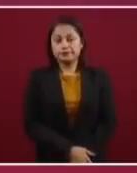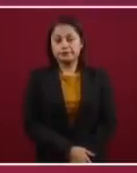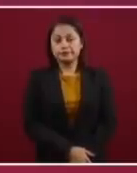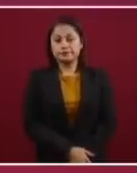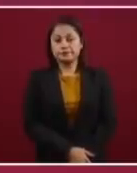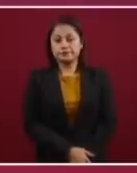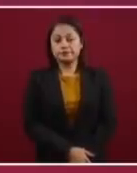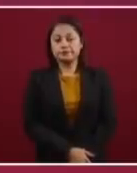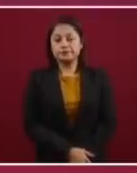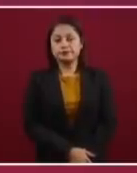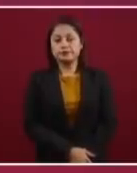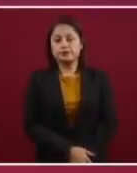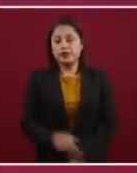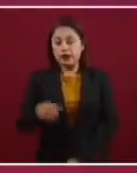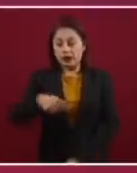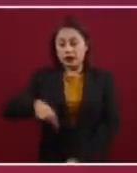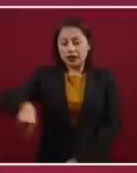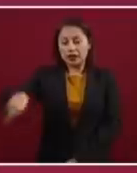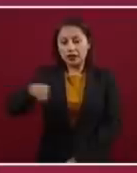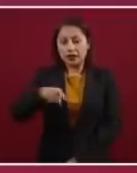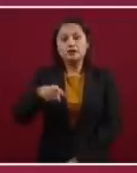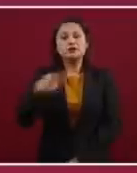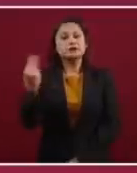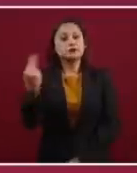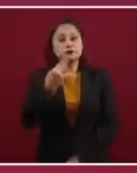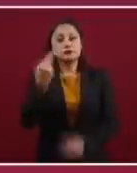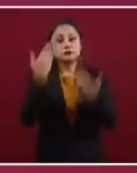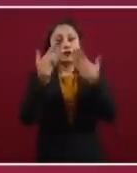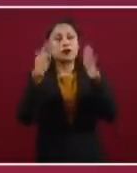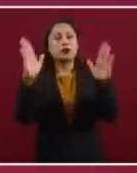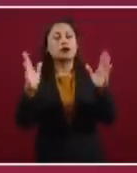aceptar que son nuevos tiempos